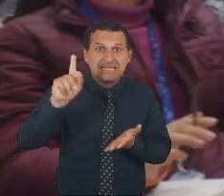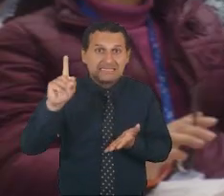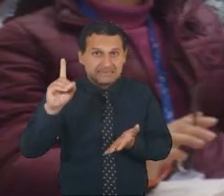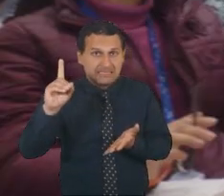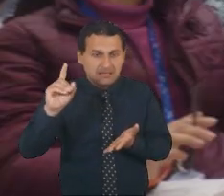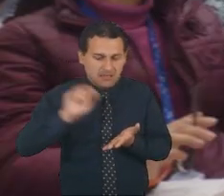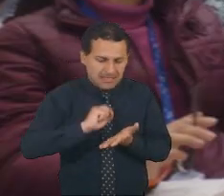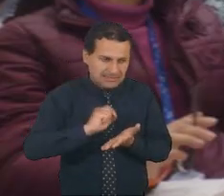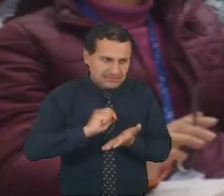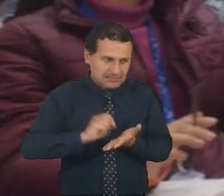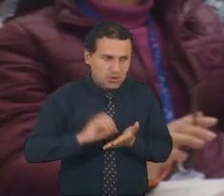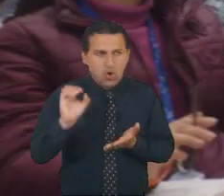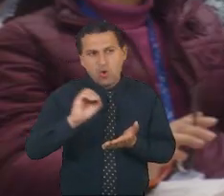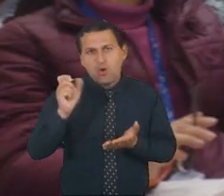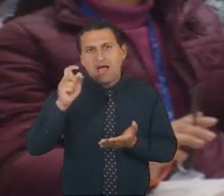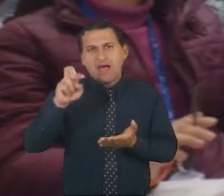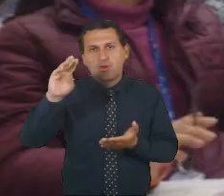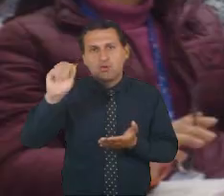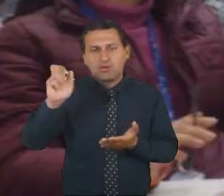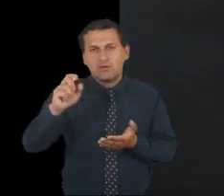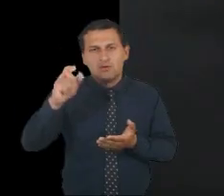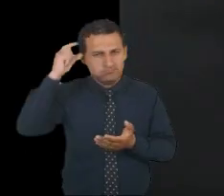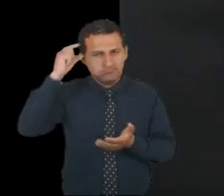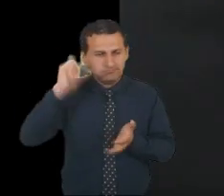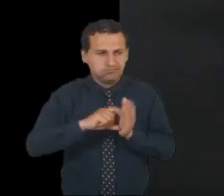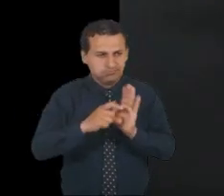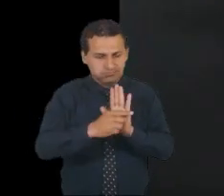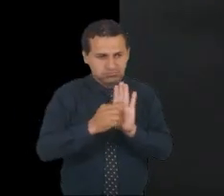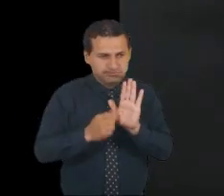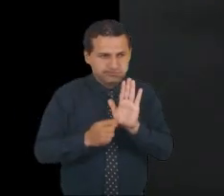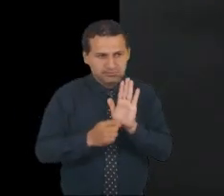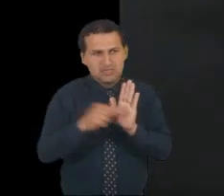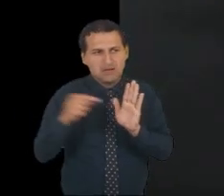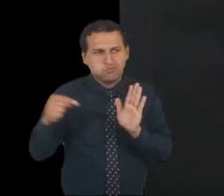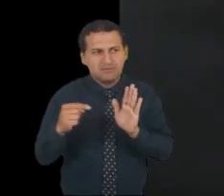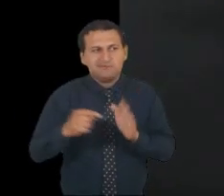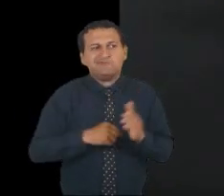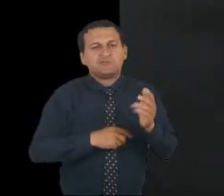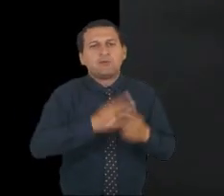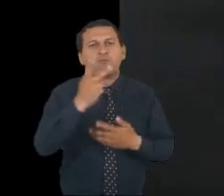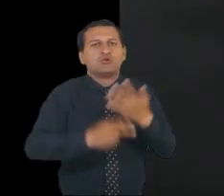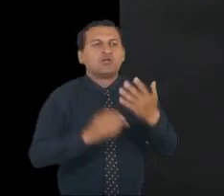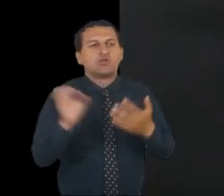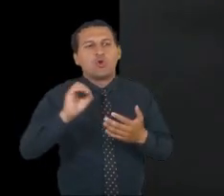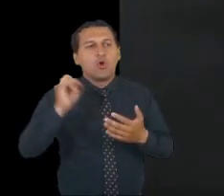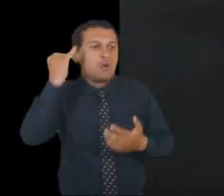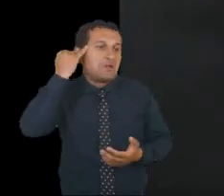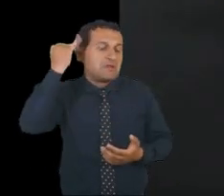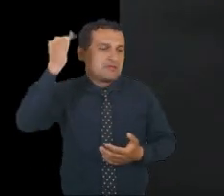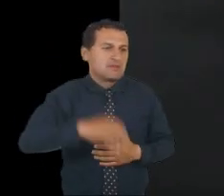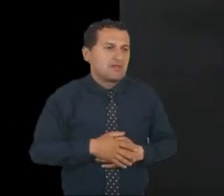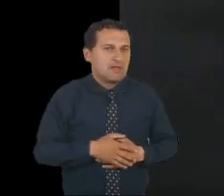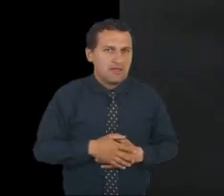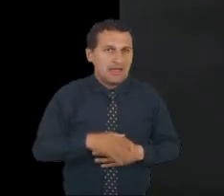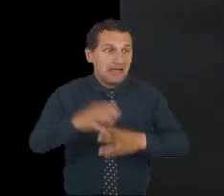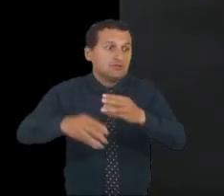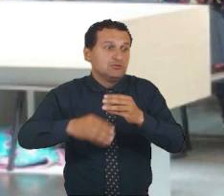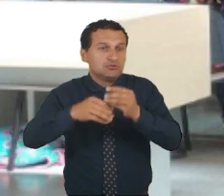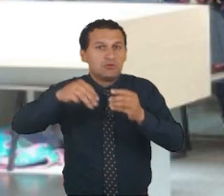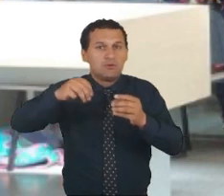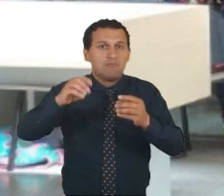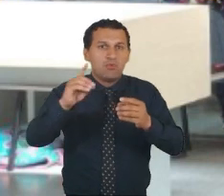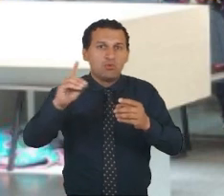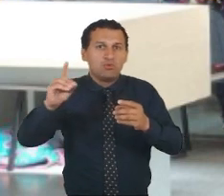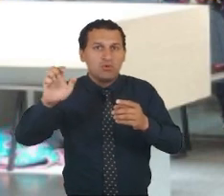impresiones 3D, programación e implementación de Arduino, como potencialización de sus proyectos e ideas, y actualizamos